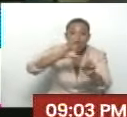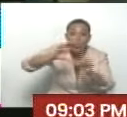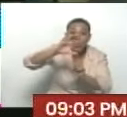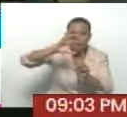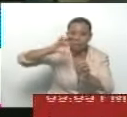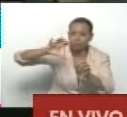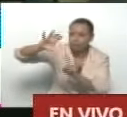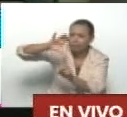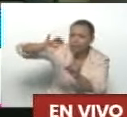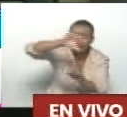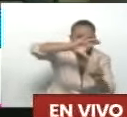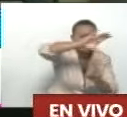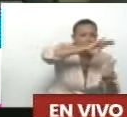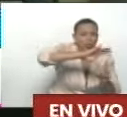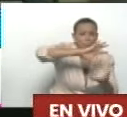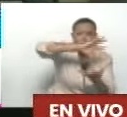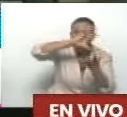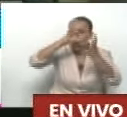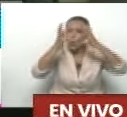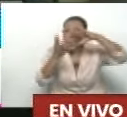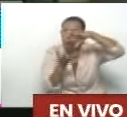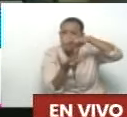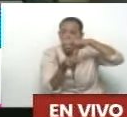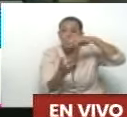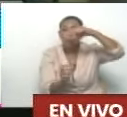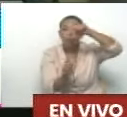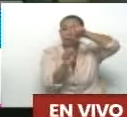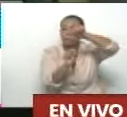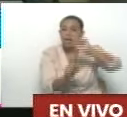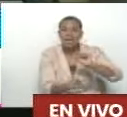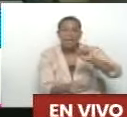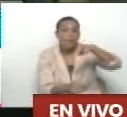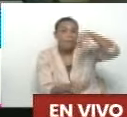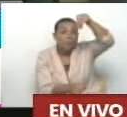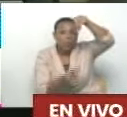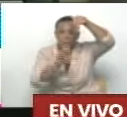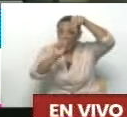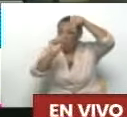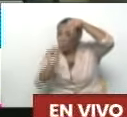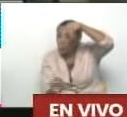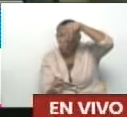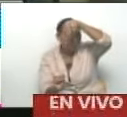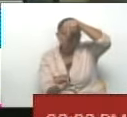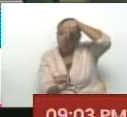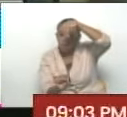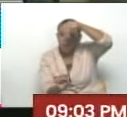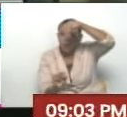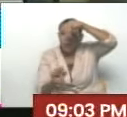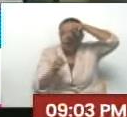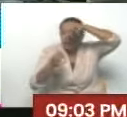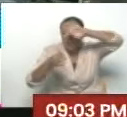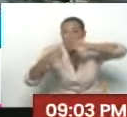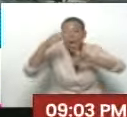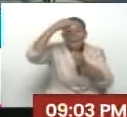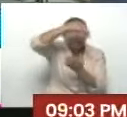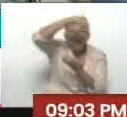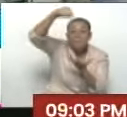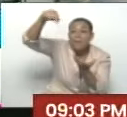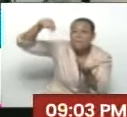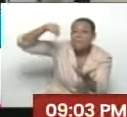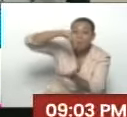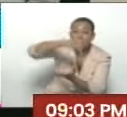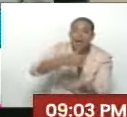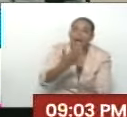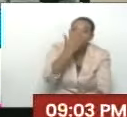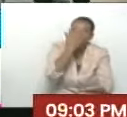Y le puedo decir que en todos los espacios, presidente, el saludo fraterno y solidario a recibir a los científicos y a las